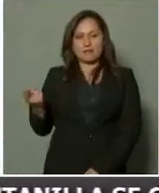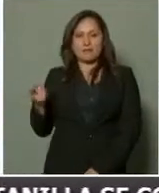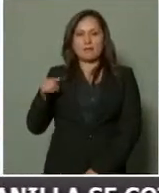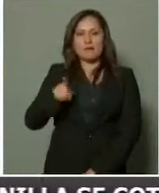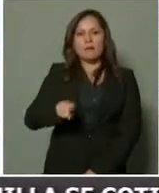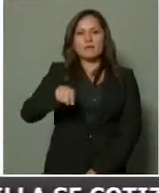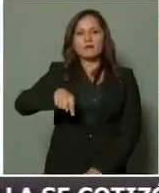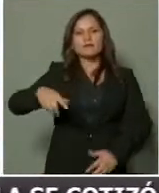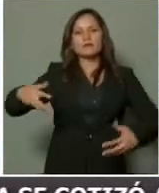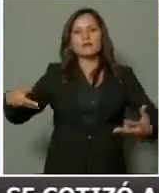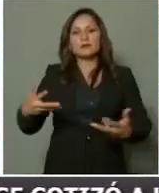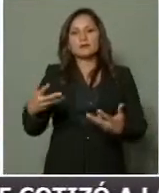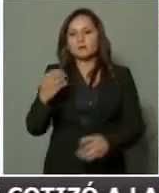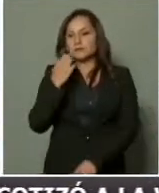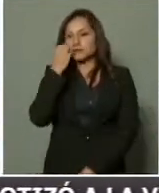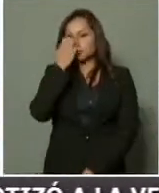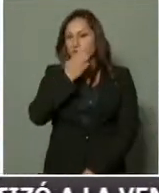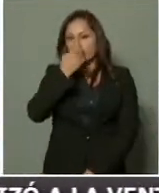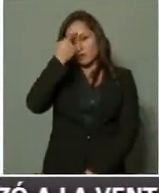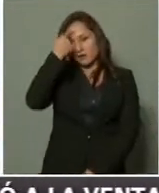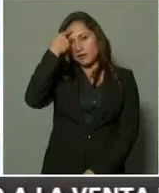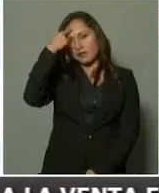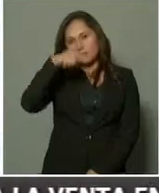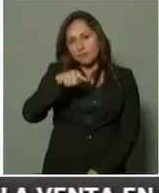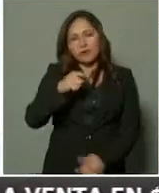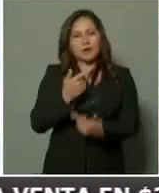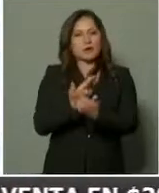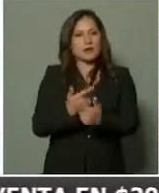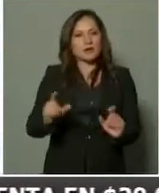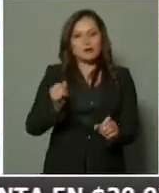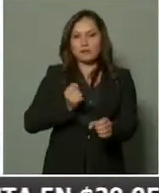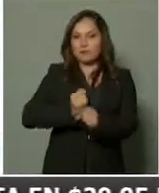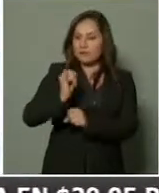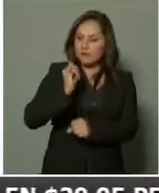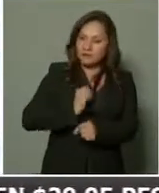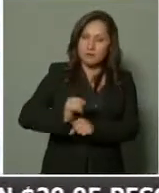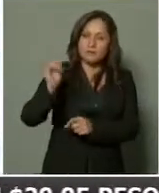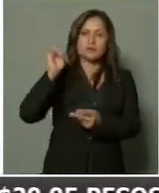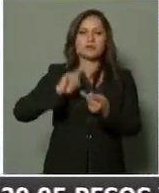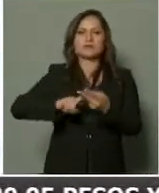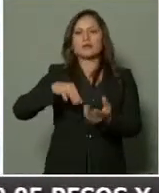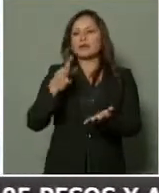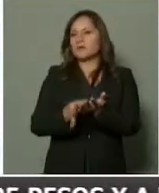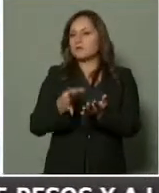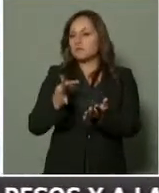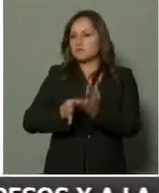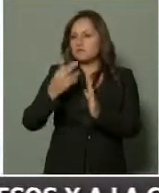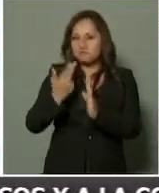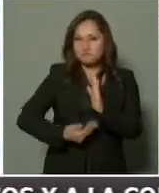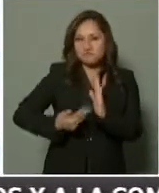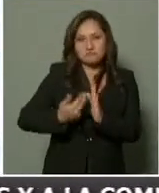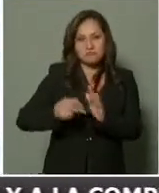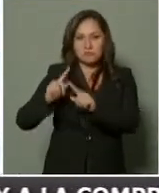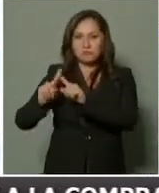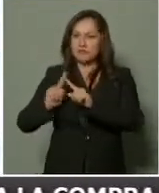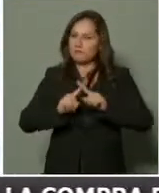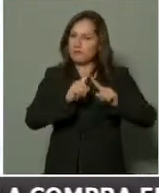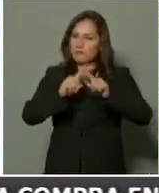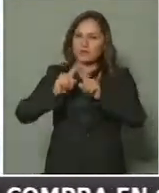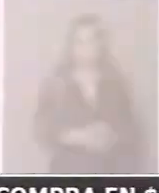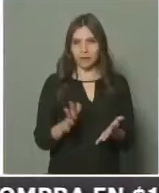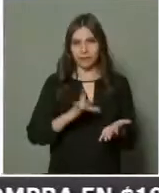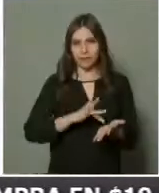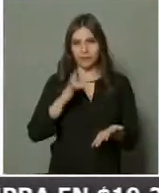una escuela de artes y oficios donde se ofrezca carpintería, herrería, entre otros oficios, a fin de hacer útiles a